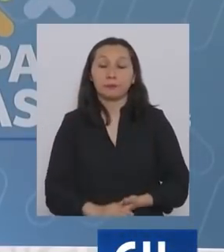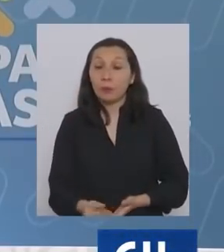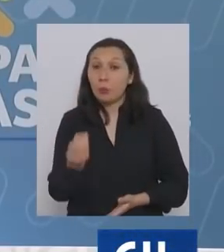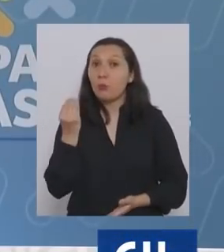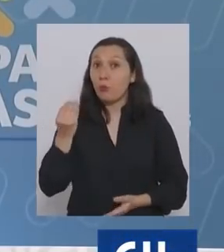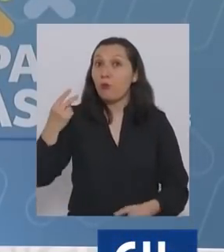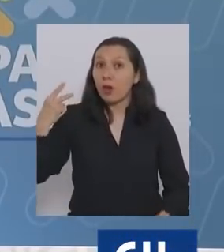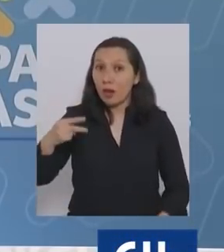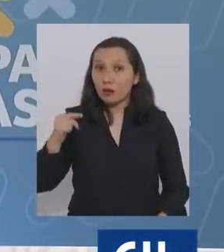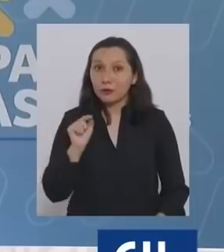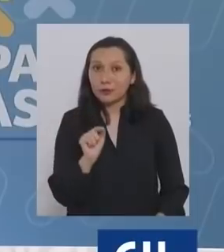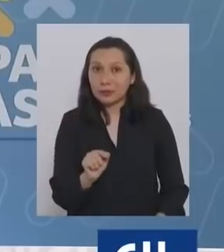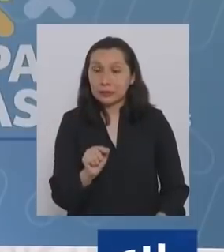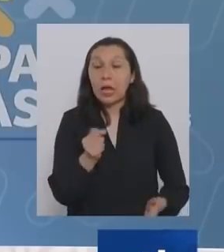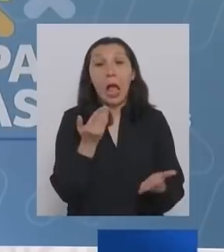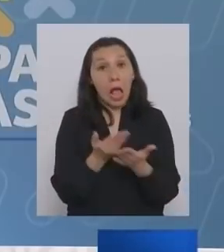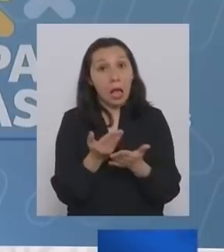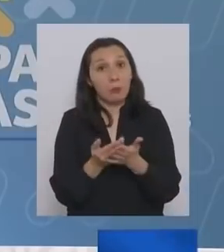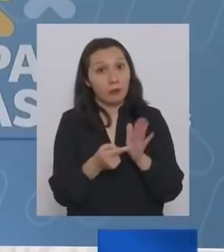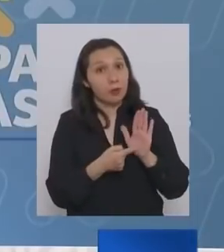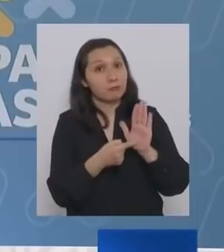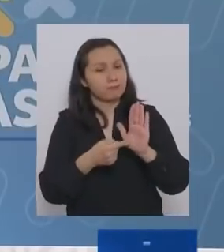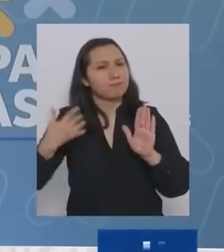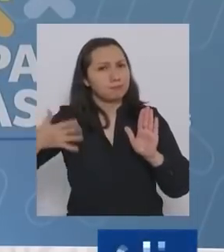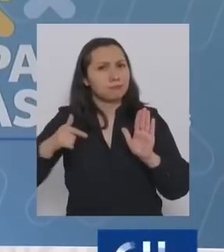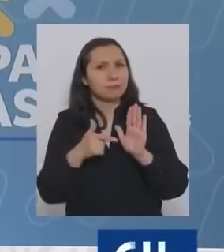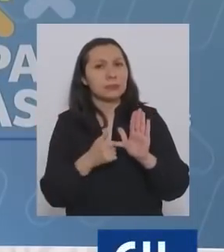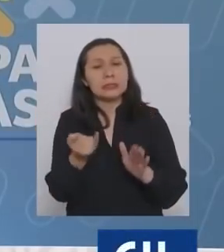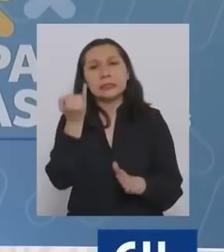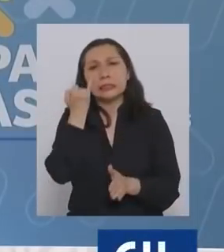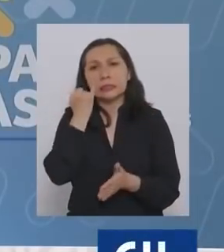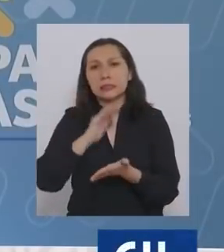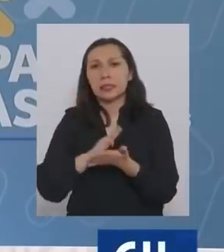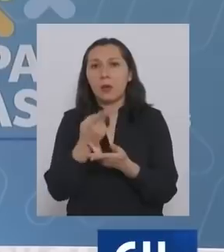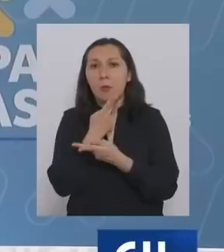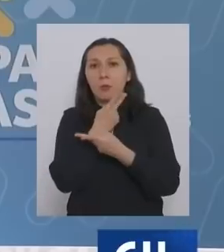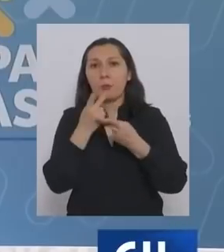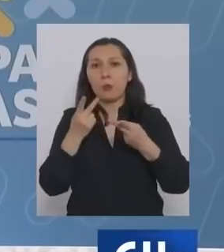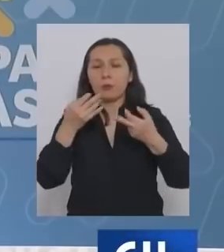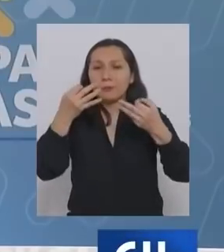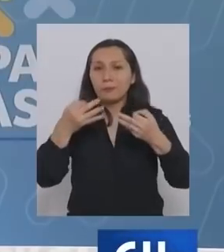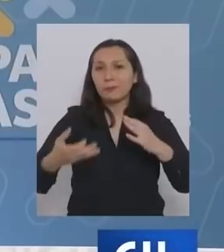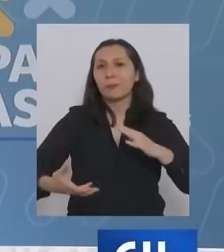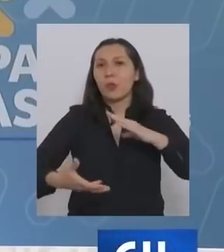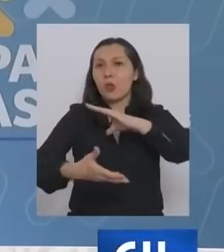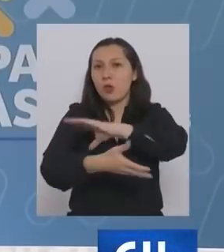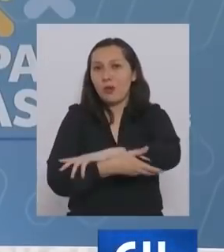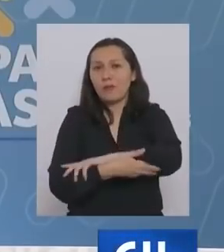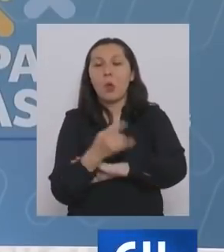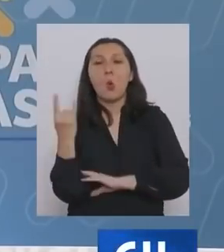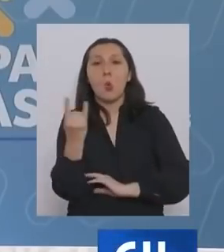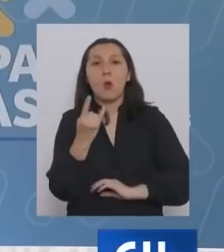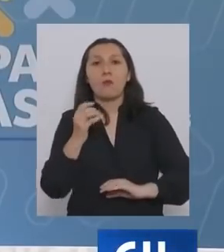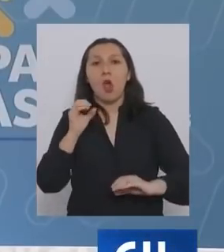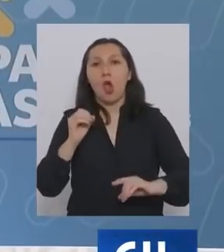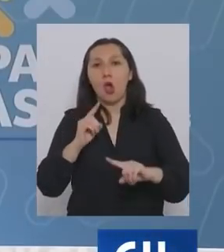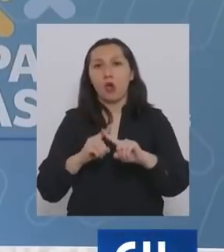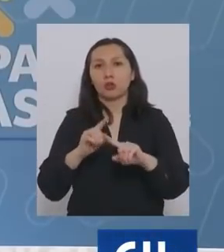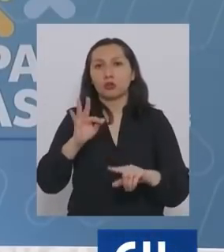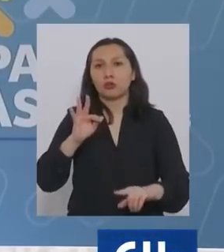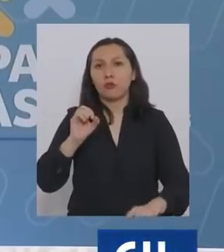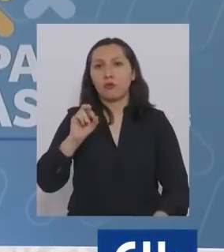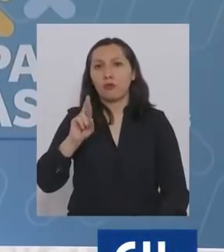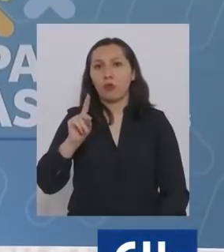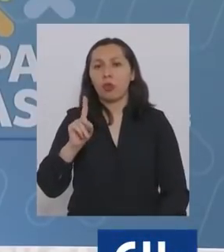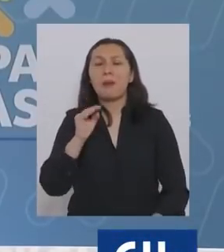buena noticia que aprovecho de destacar es que el Instituto de Salud Pública estableció un convenio con la Universidad de Oxford que